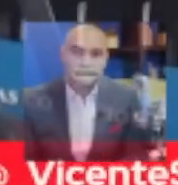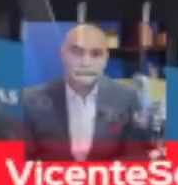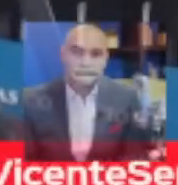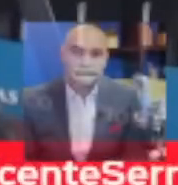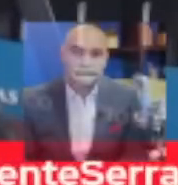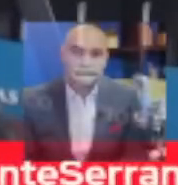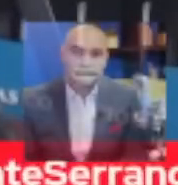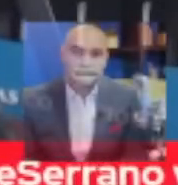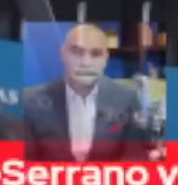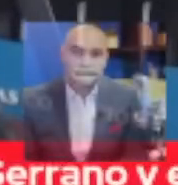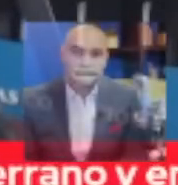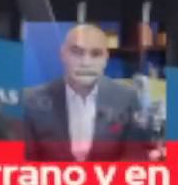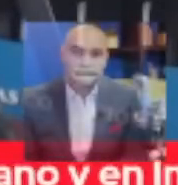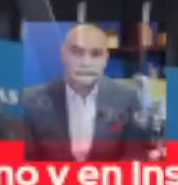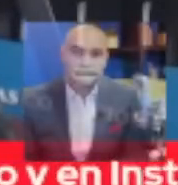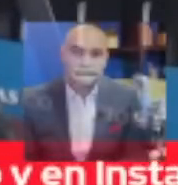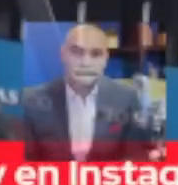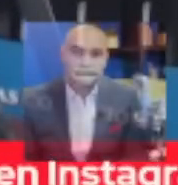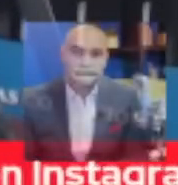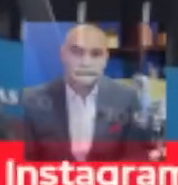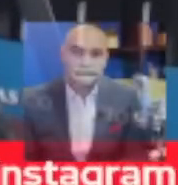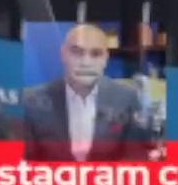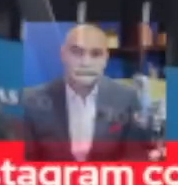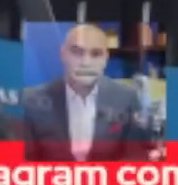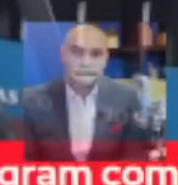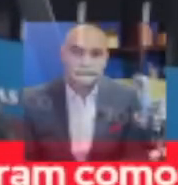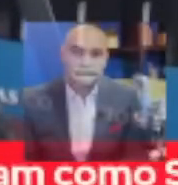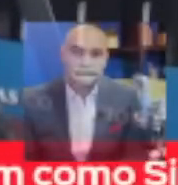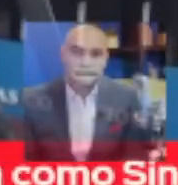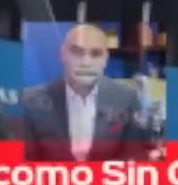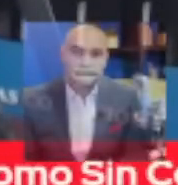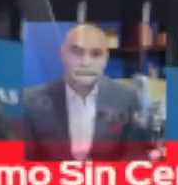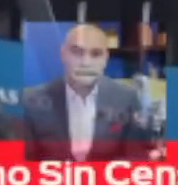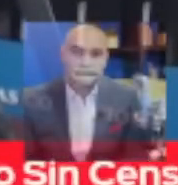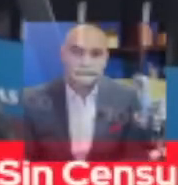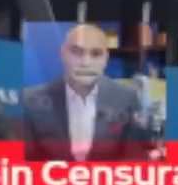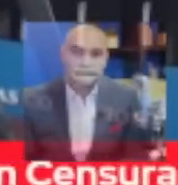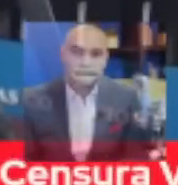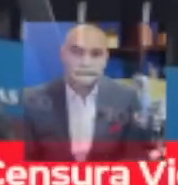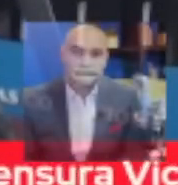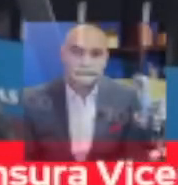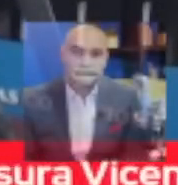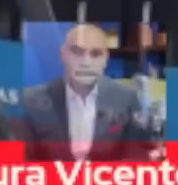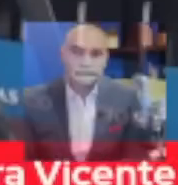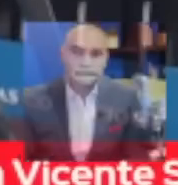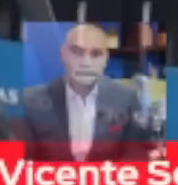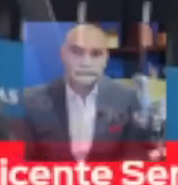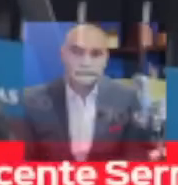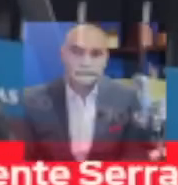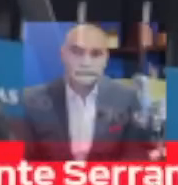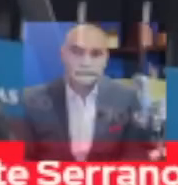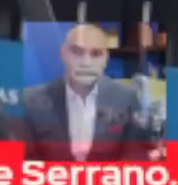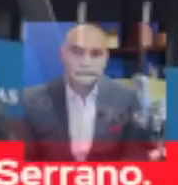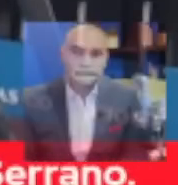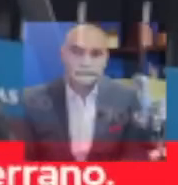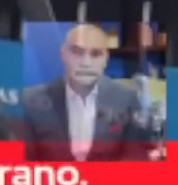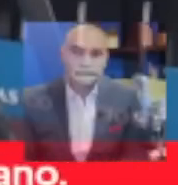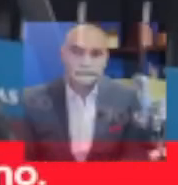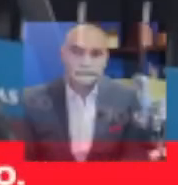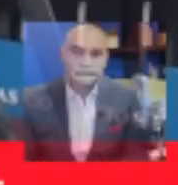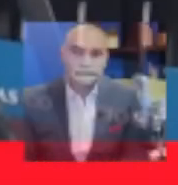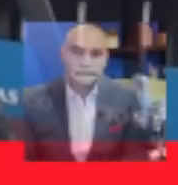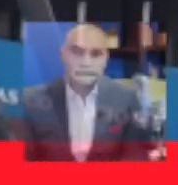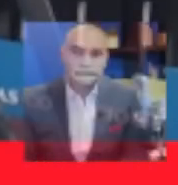presidente López Obrador porque dijo que el galardón que la Asociación Internacional de Mujeres Juezas dio a Norma